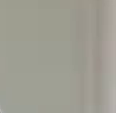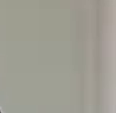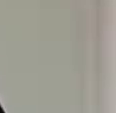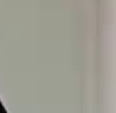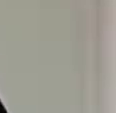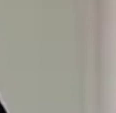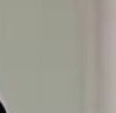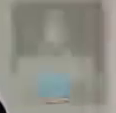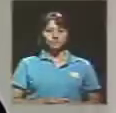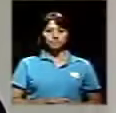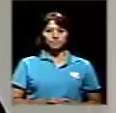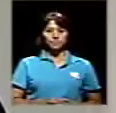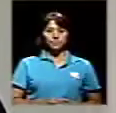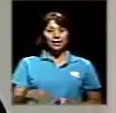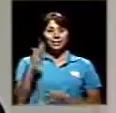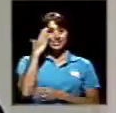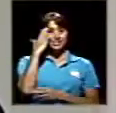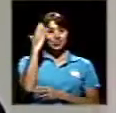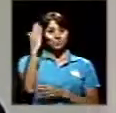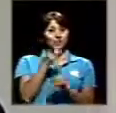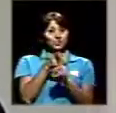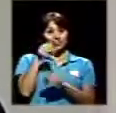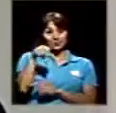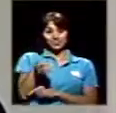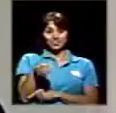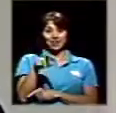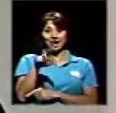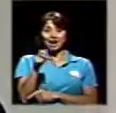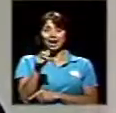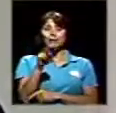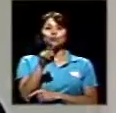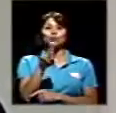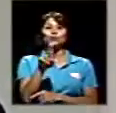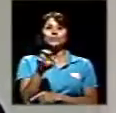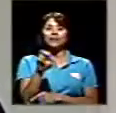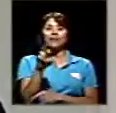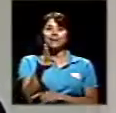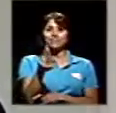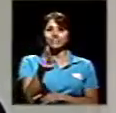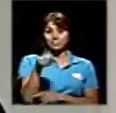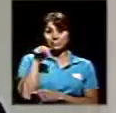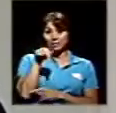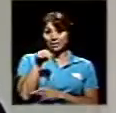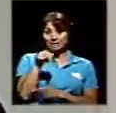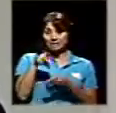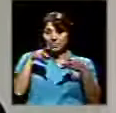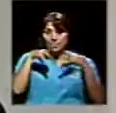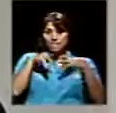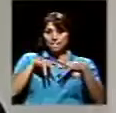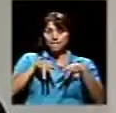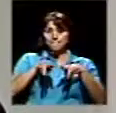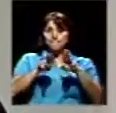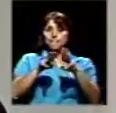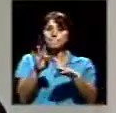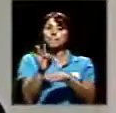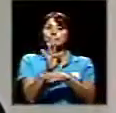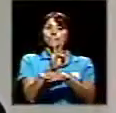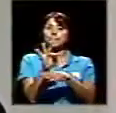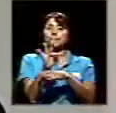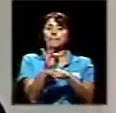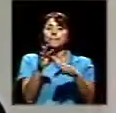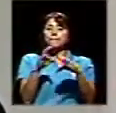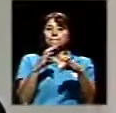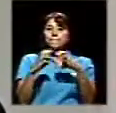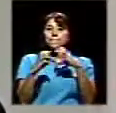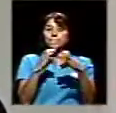Les saludamos desde Canal UCR, este medio televisivo que se paga con los impuestos que tributan los